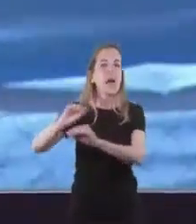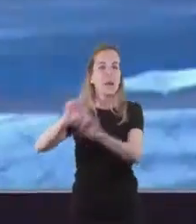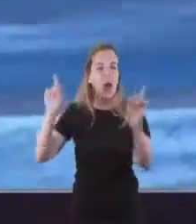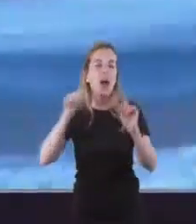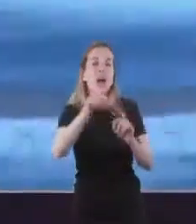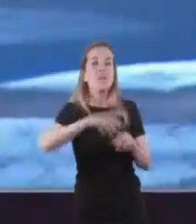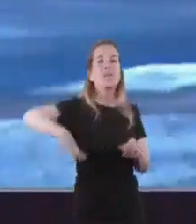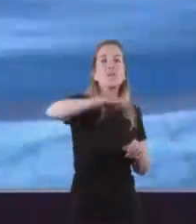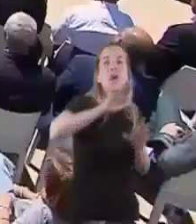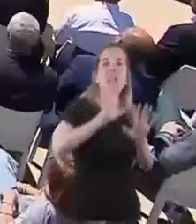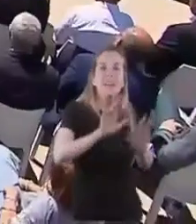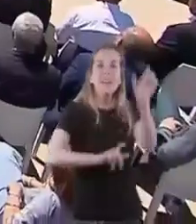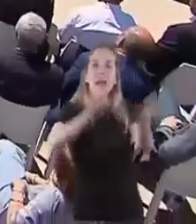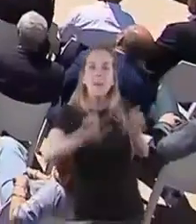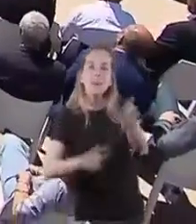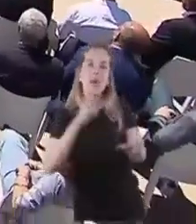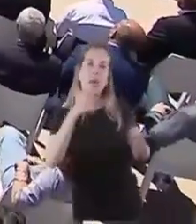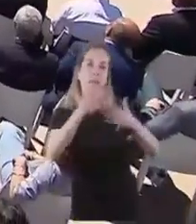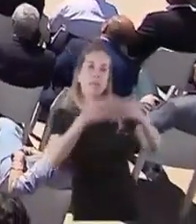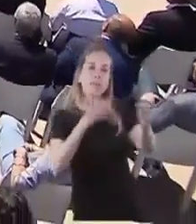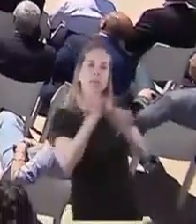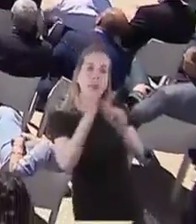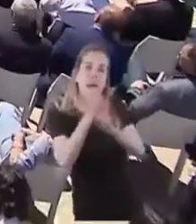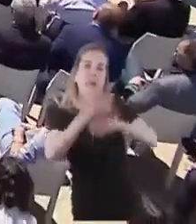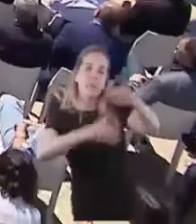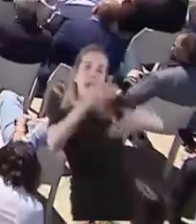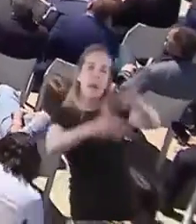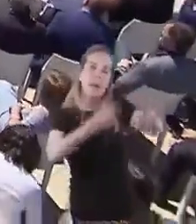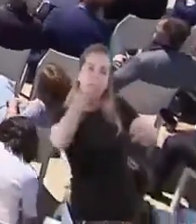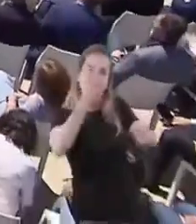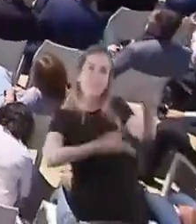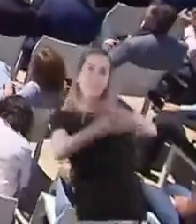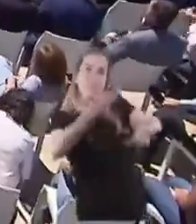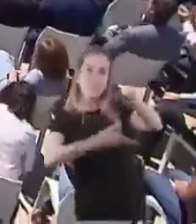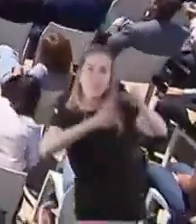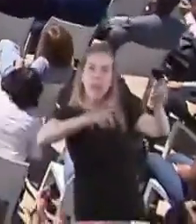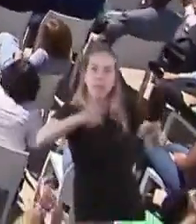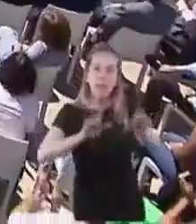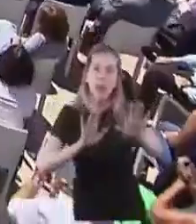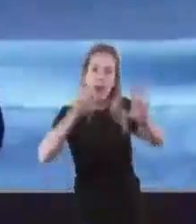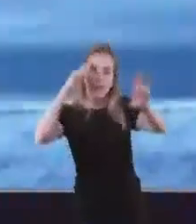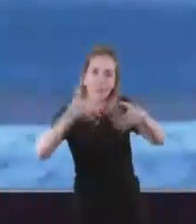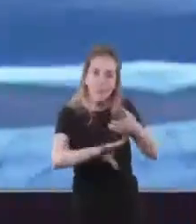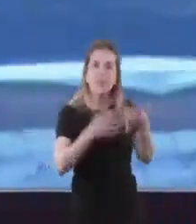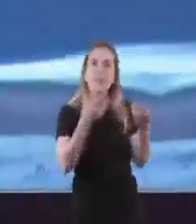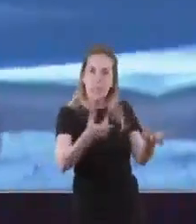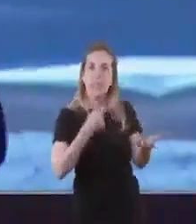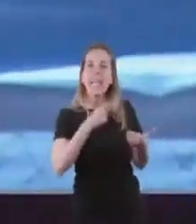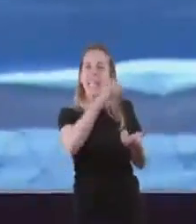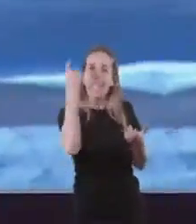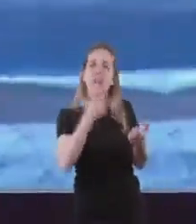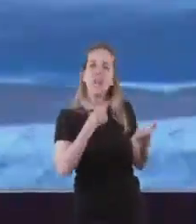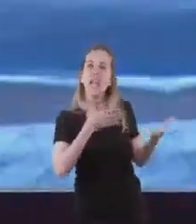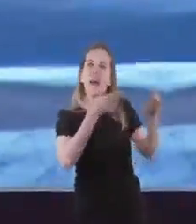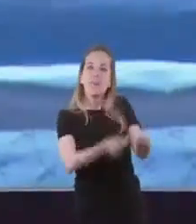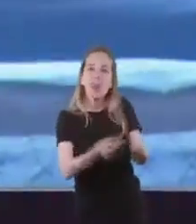progresa, que piensa solidariamente en otros. Y este es el Estado que quiere acompañar a ese pueblo a progresar, a crecer, a